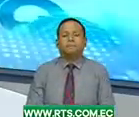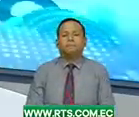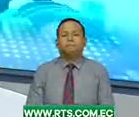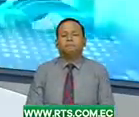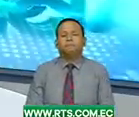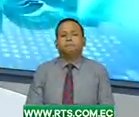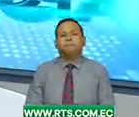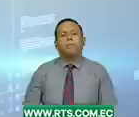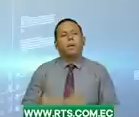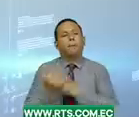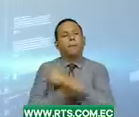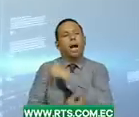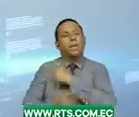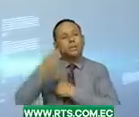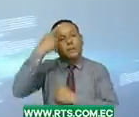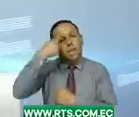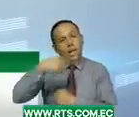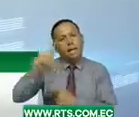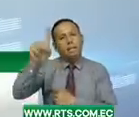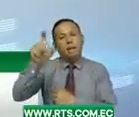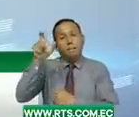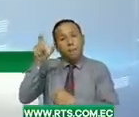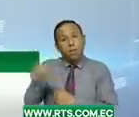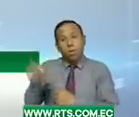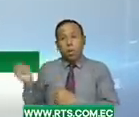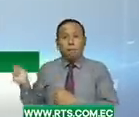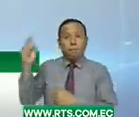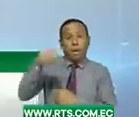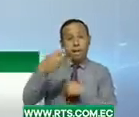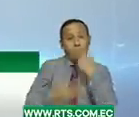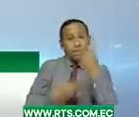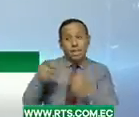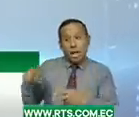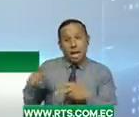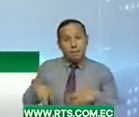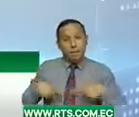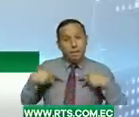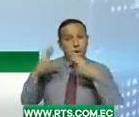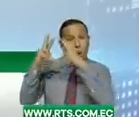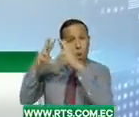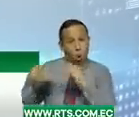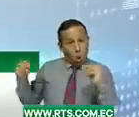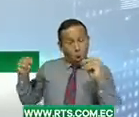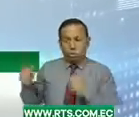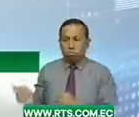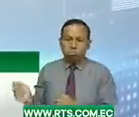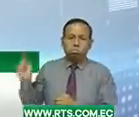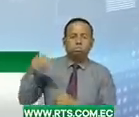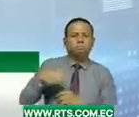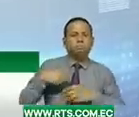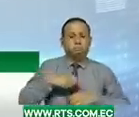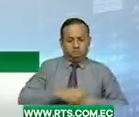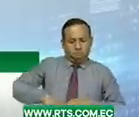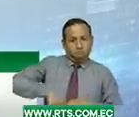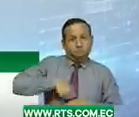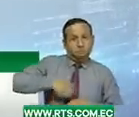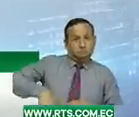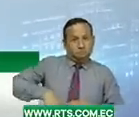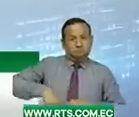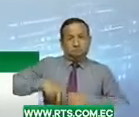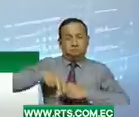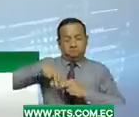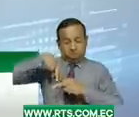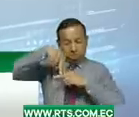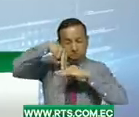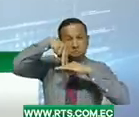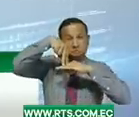En Tailandia, un turista de Hong Kong se salvó de milagro cuando la cuerda con la que se lanzó practicando salto al vacío